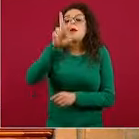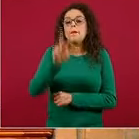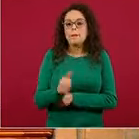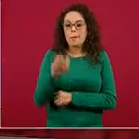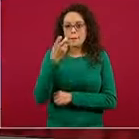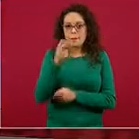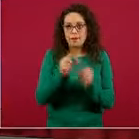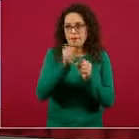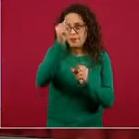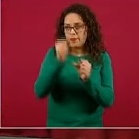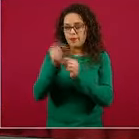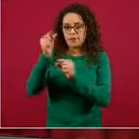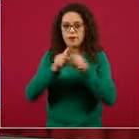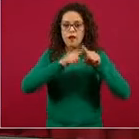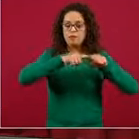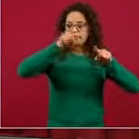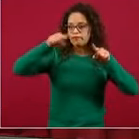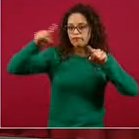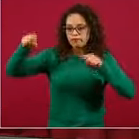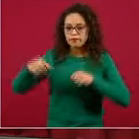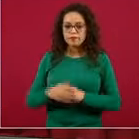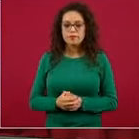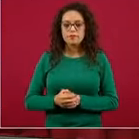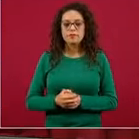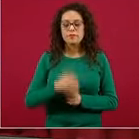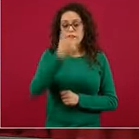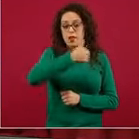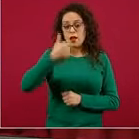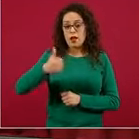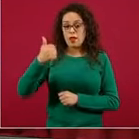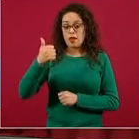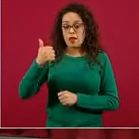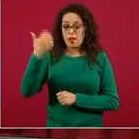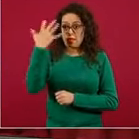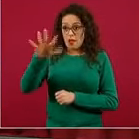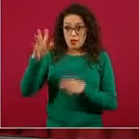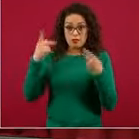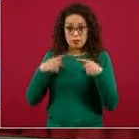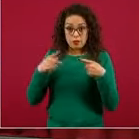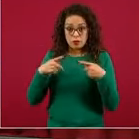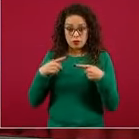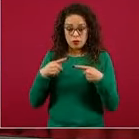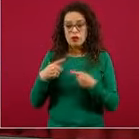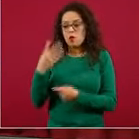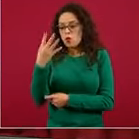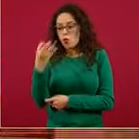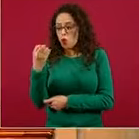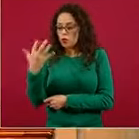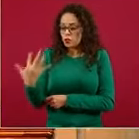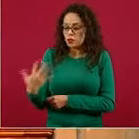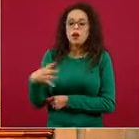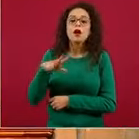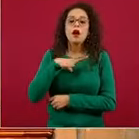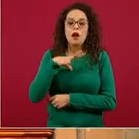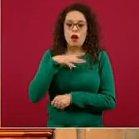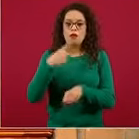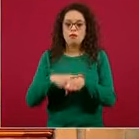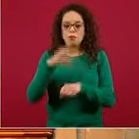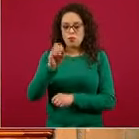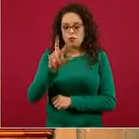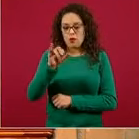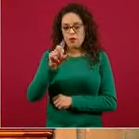Y precisamente lo que nos dice es que de cada 10 personas, entre 4 y 5 tenían